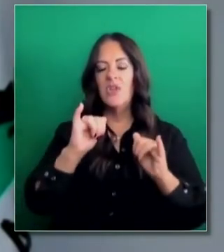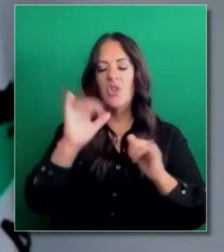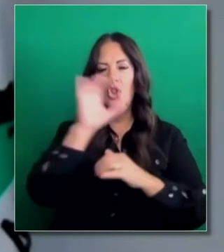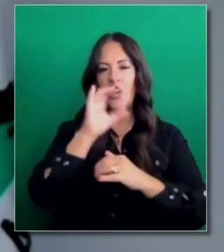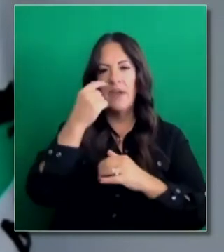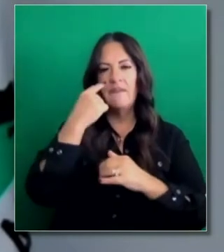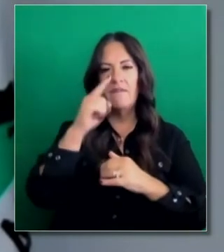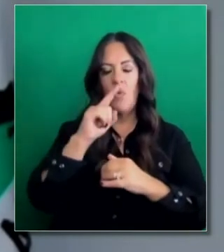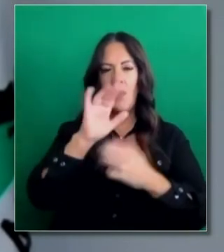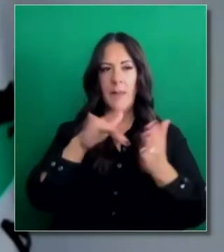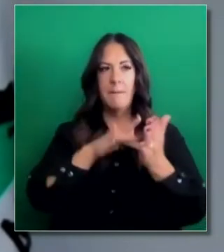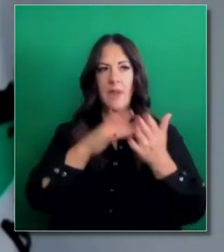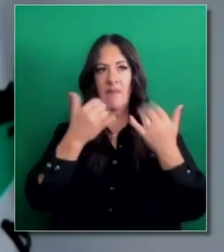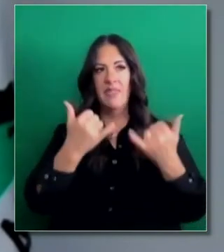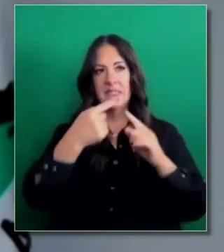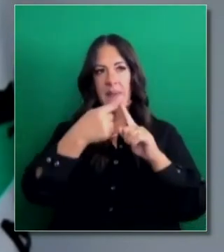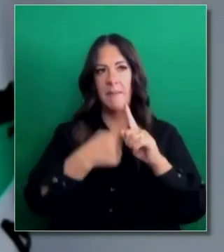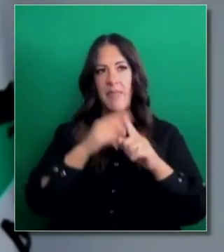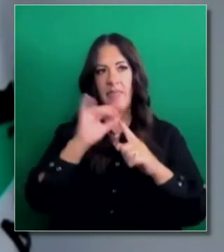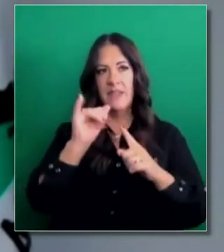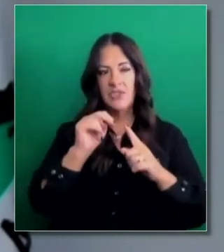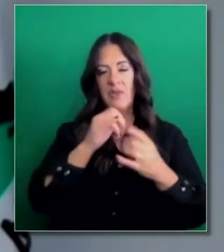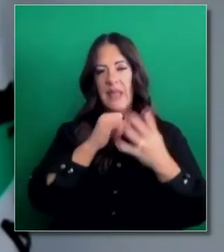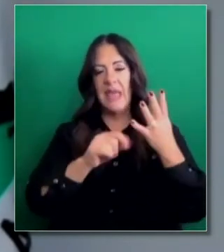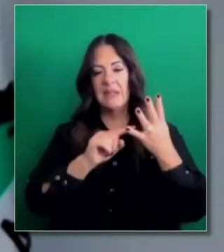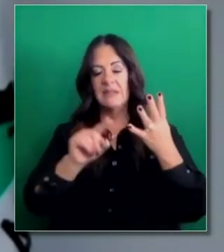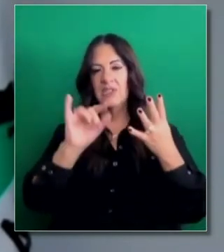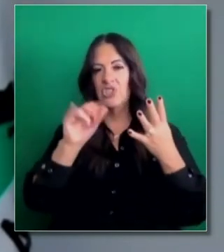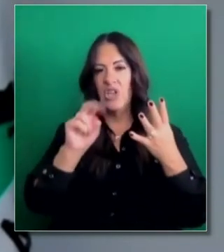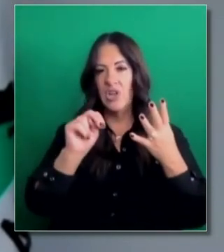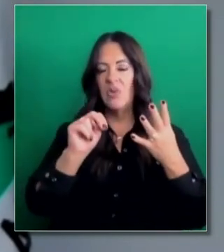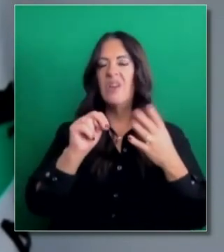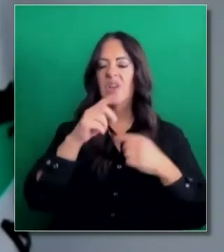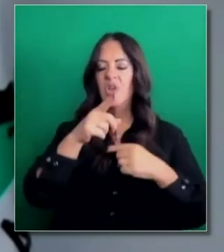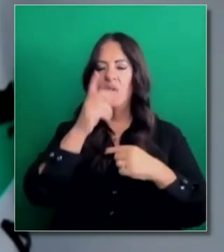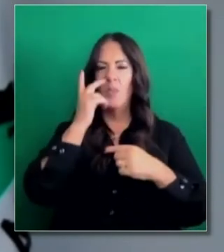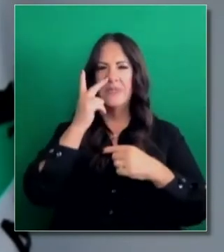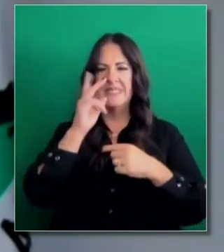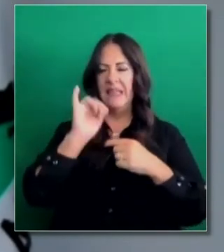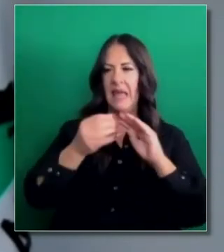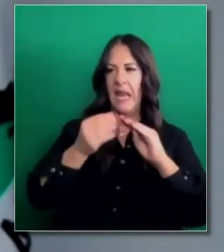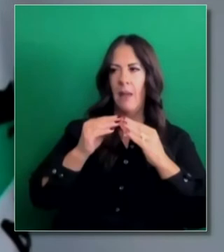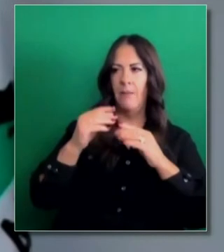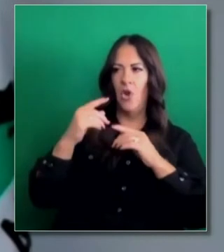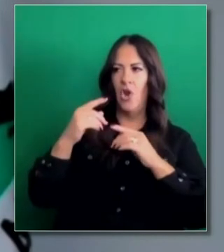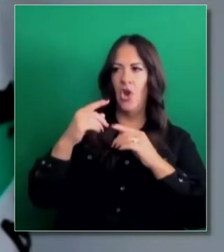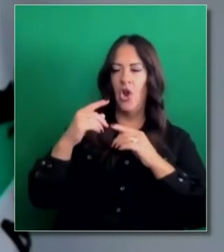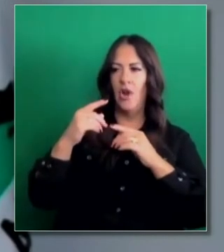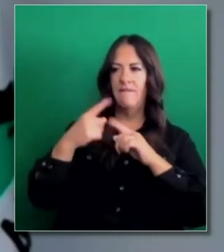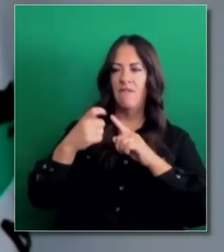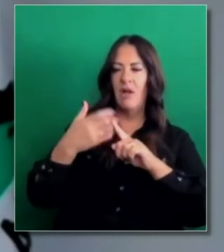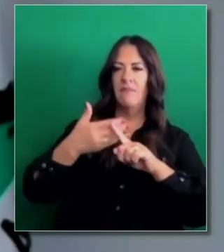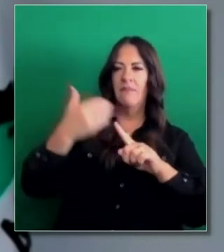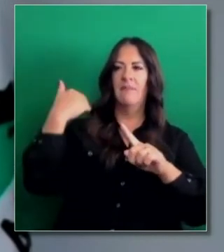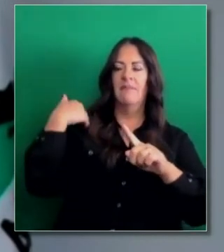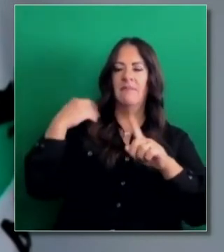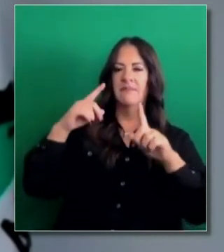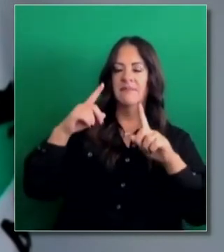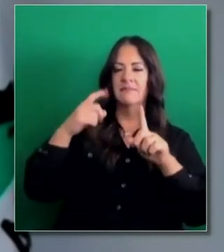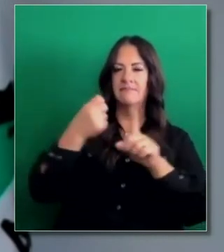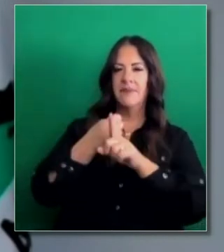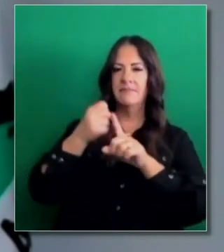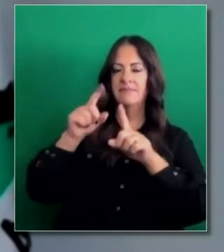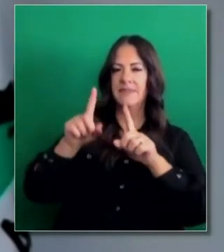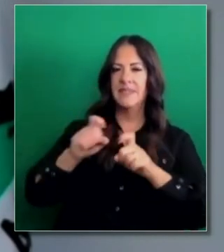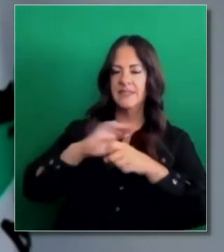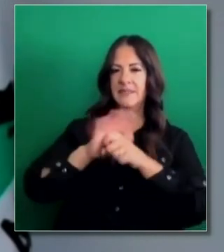que no estamos corriendo peligro tenemos que concentrarnos en finales de este mes hemos visto un repunte en